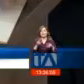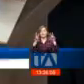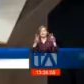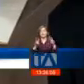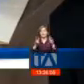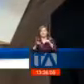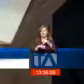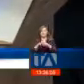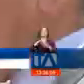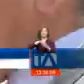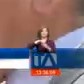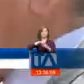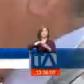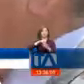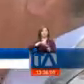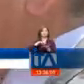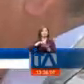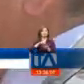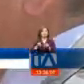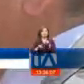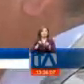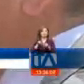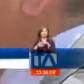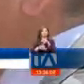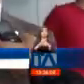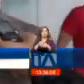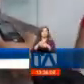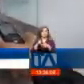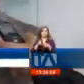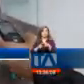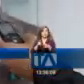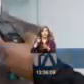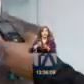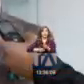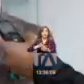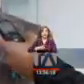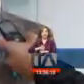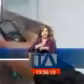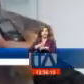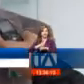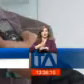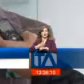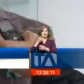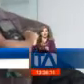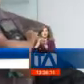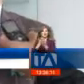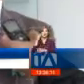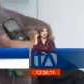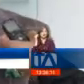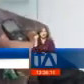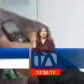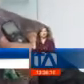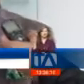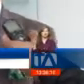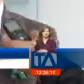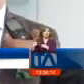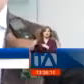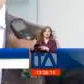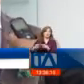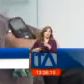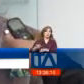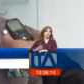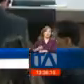de corte provincial con el que gozaban algunos procesados. Los jueces que autorizaron las escuchas no tenían ese fuero, por lo tanto no podían hacer